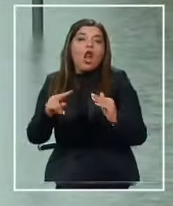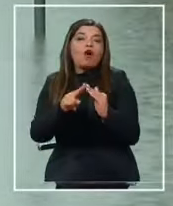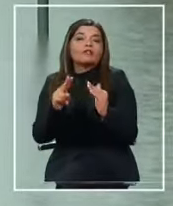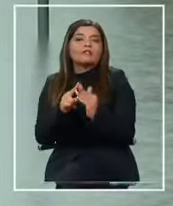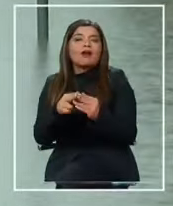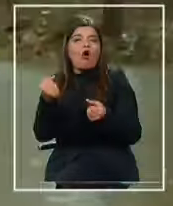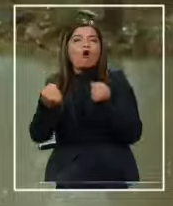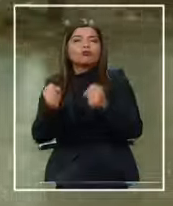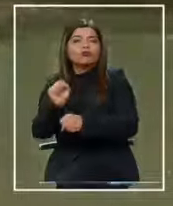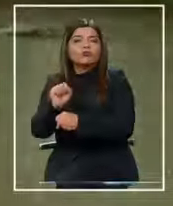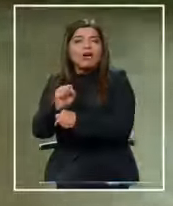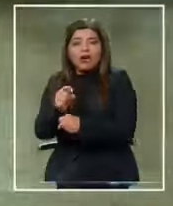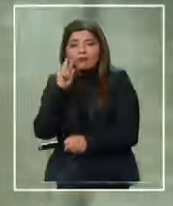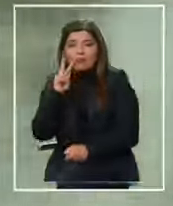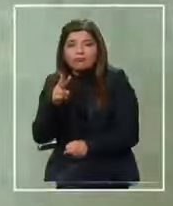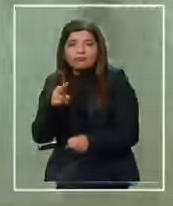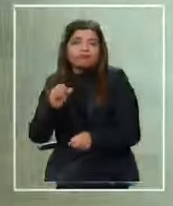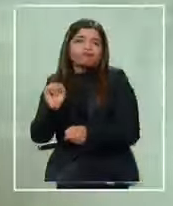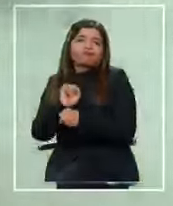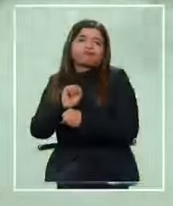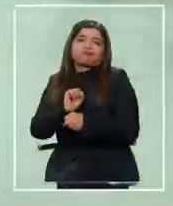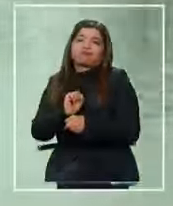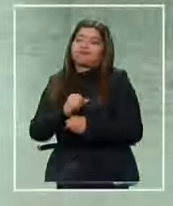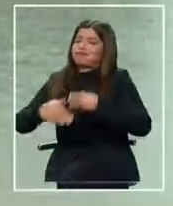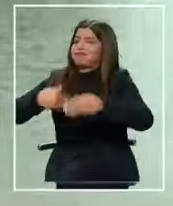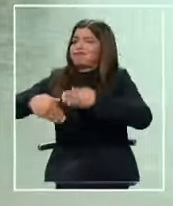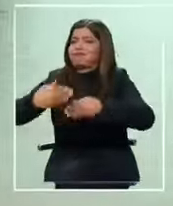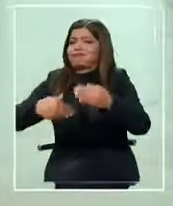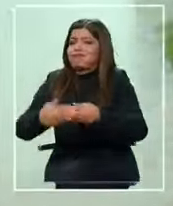son vehículos hechos para el agua, todo terreno.